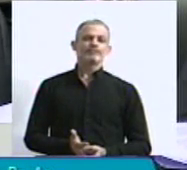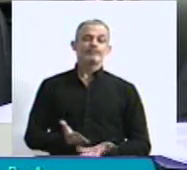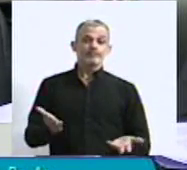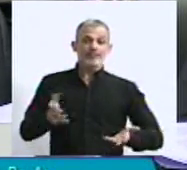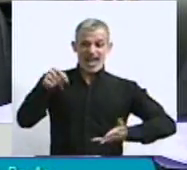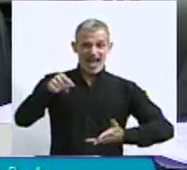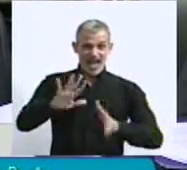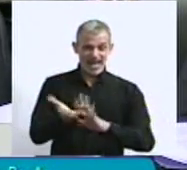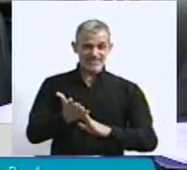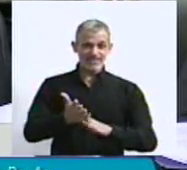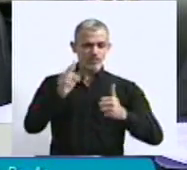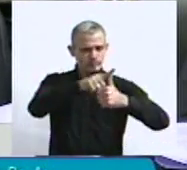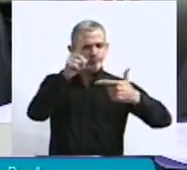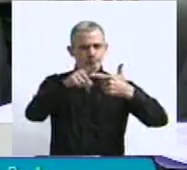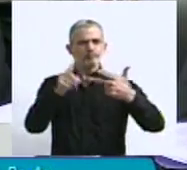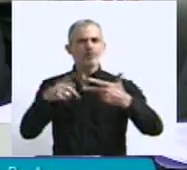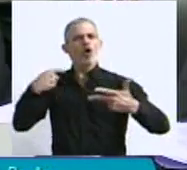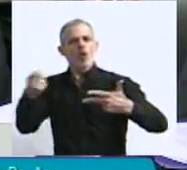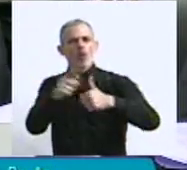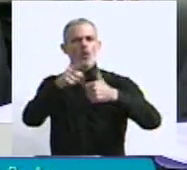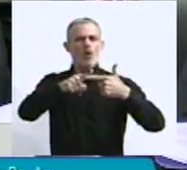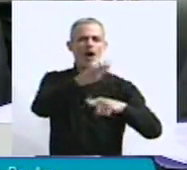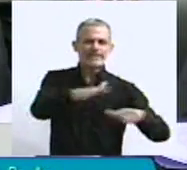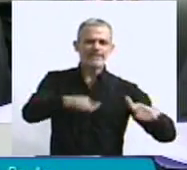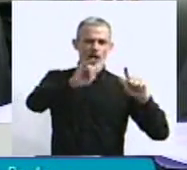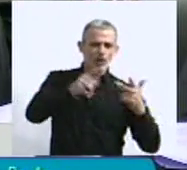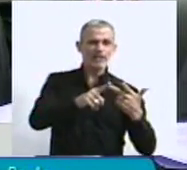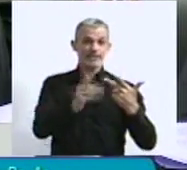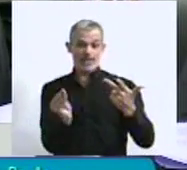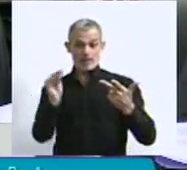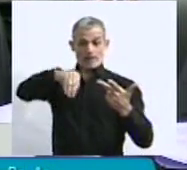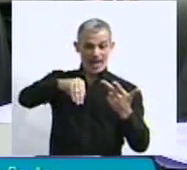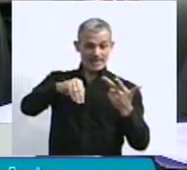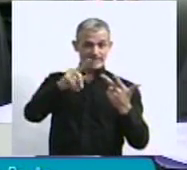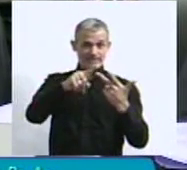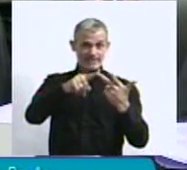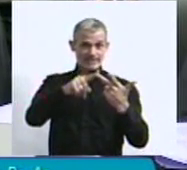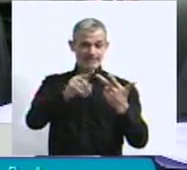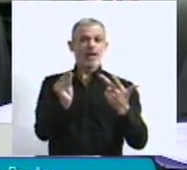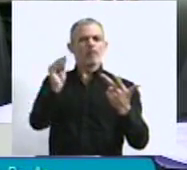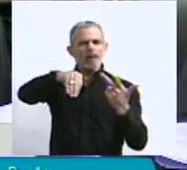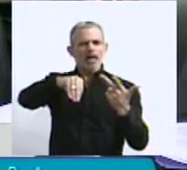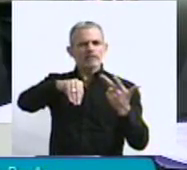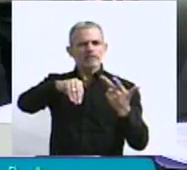que con esta cobertura social, si le agregamos además